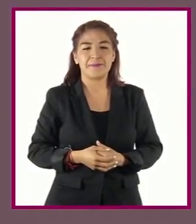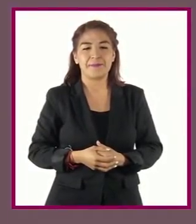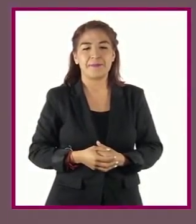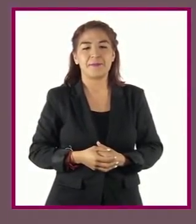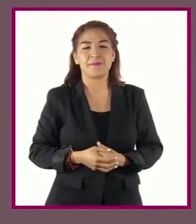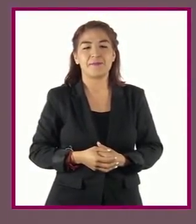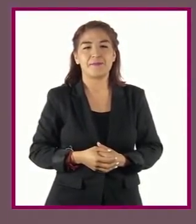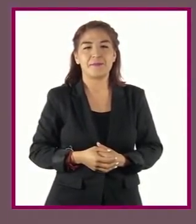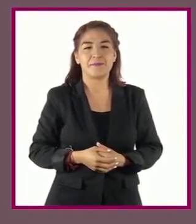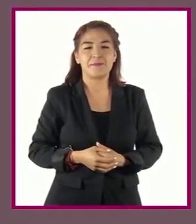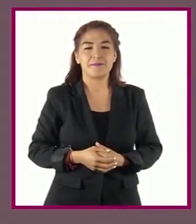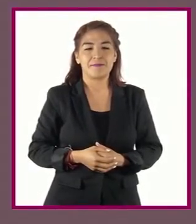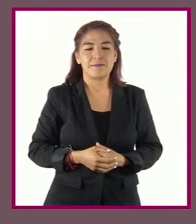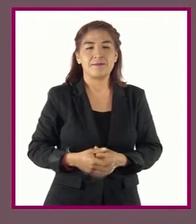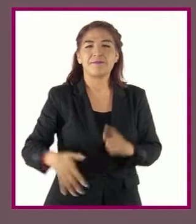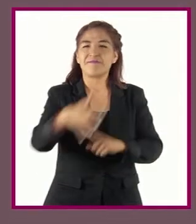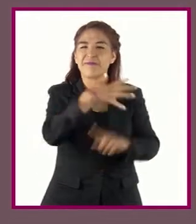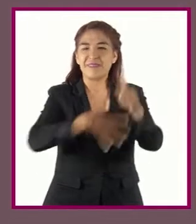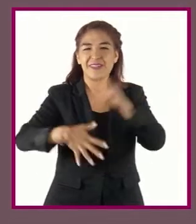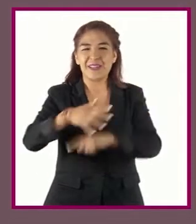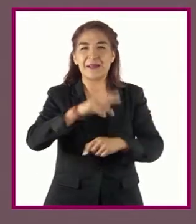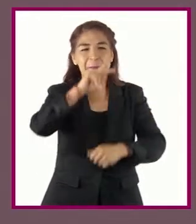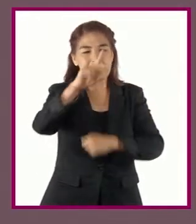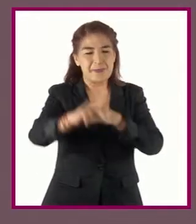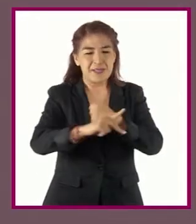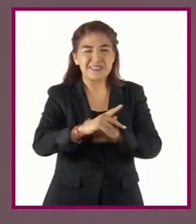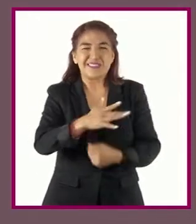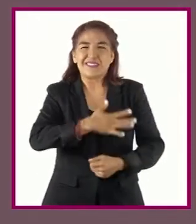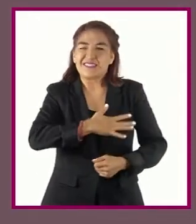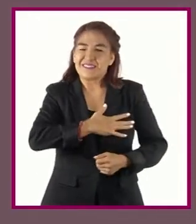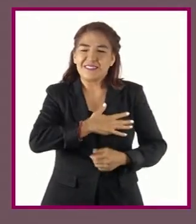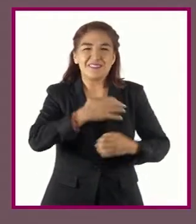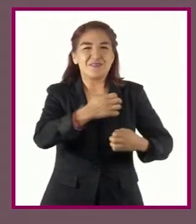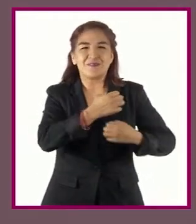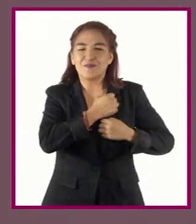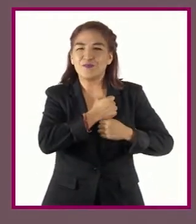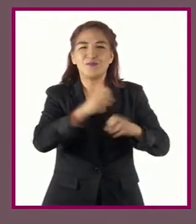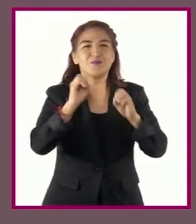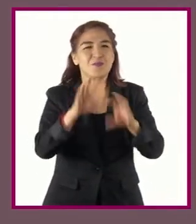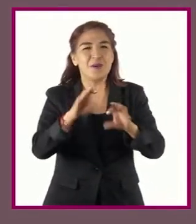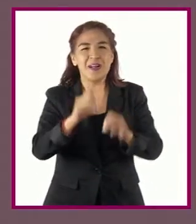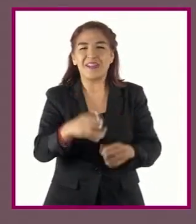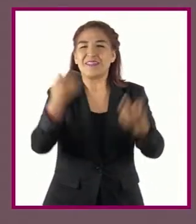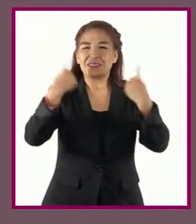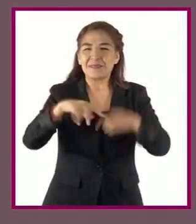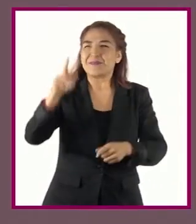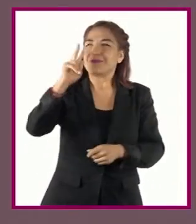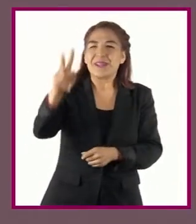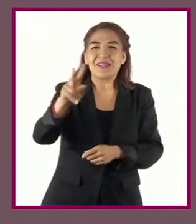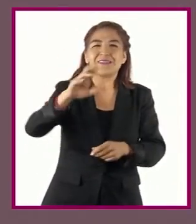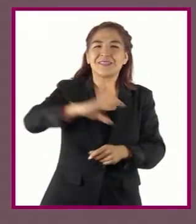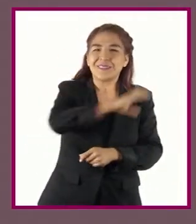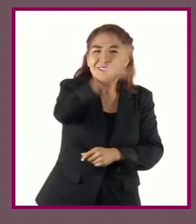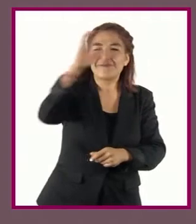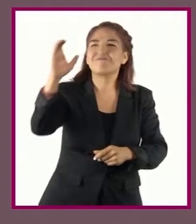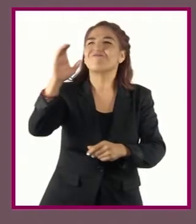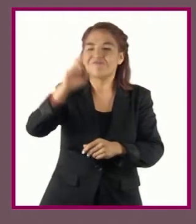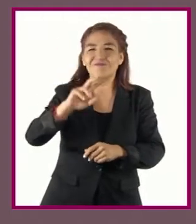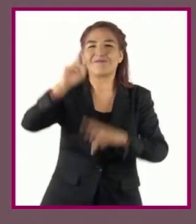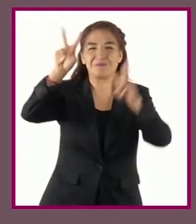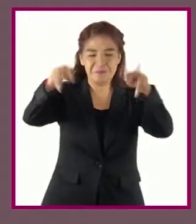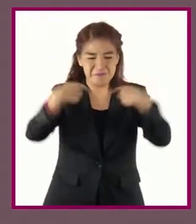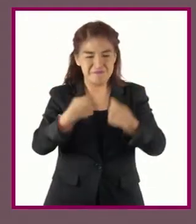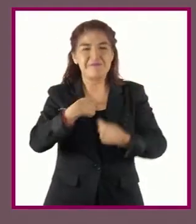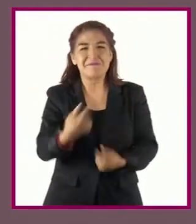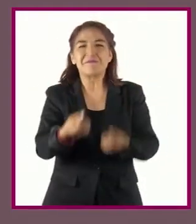Tengo un país que me nace en cada herida, que me duele en todo el cuerpo. Miro al cielo y lo reconozco en mis ojos.